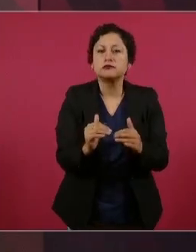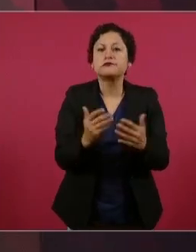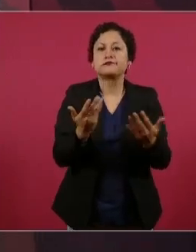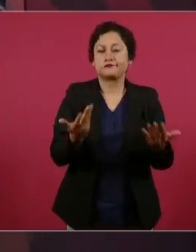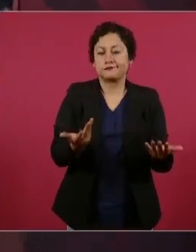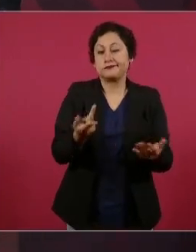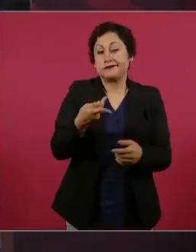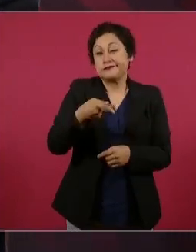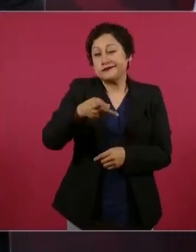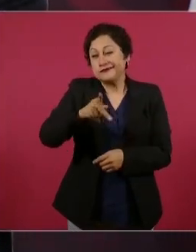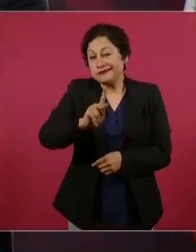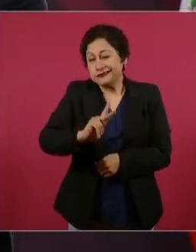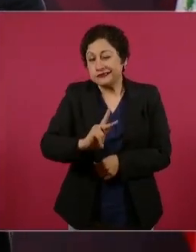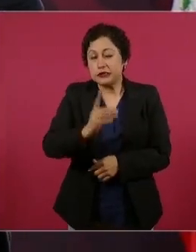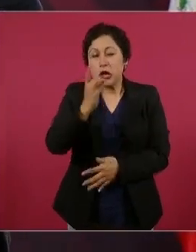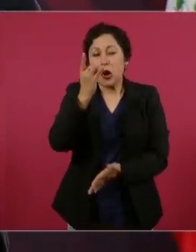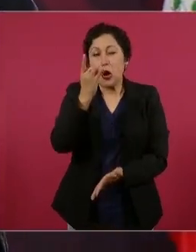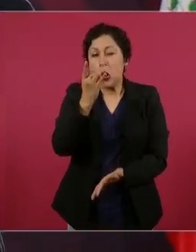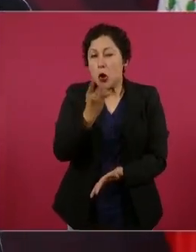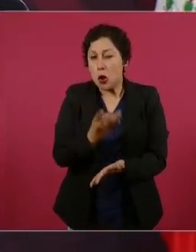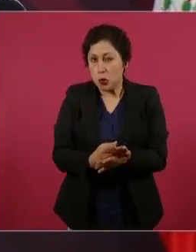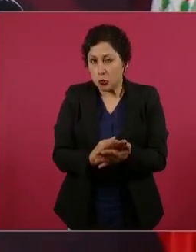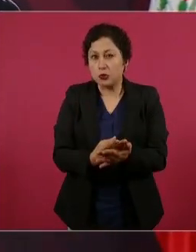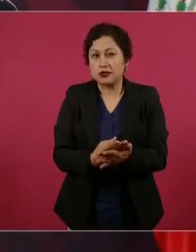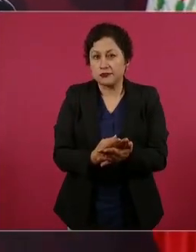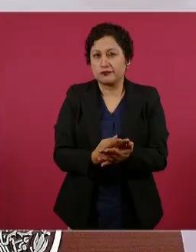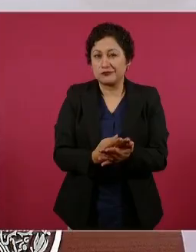el único delito